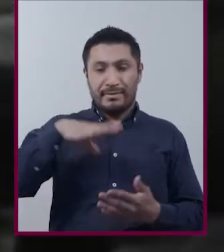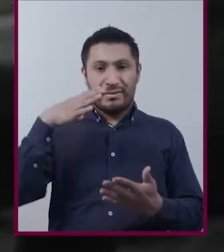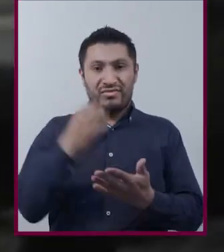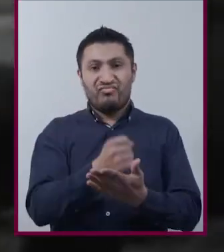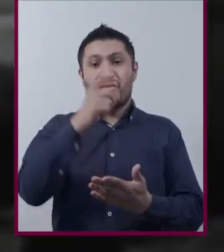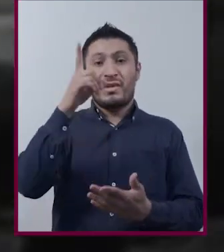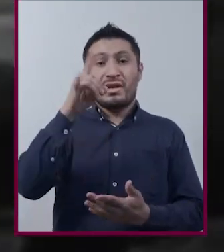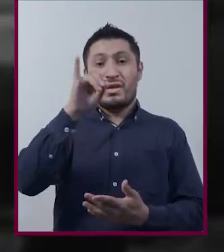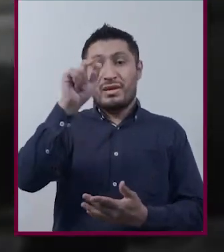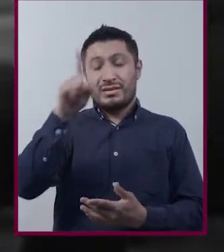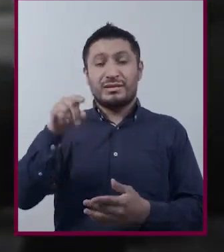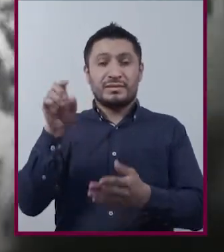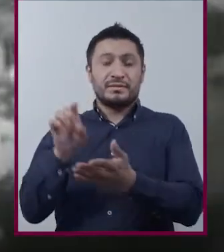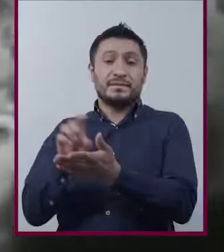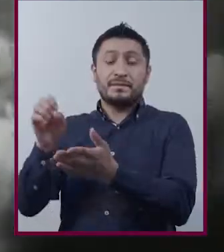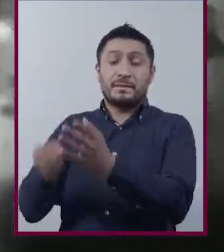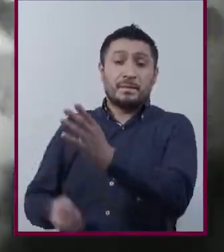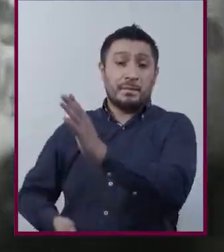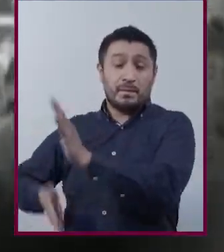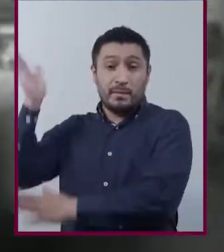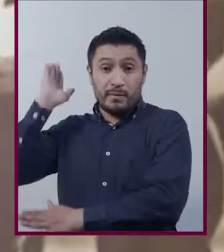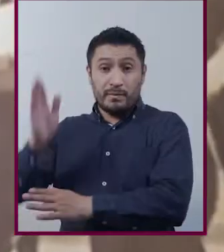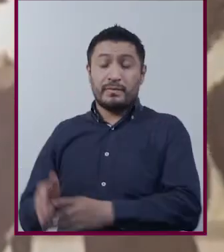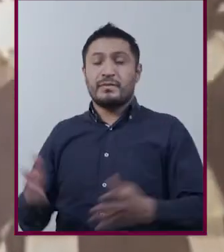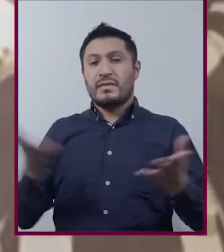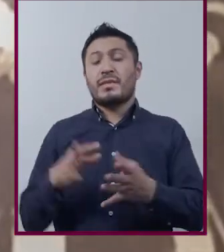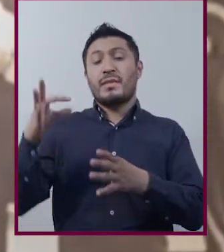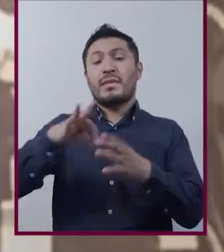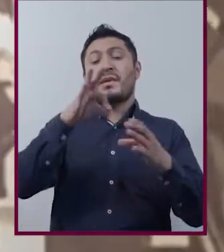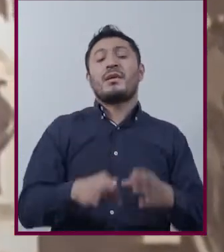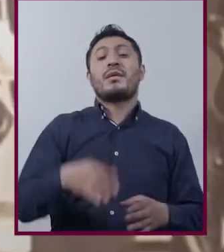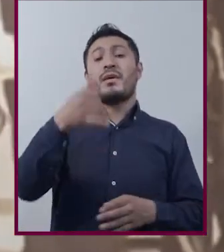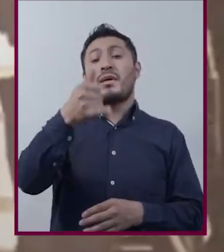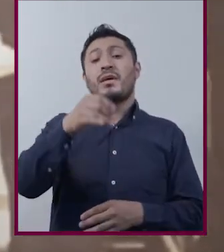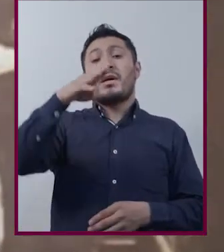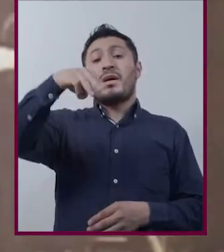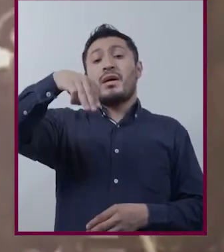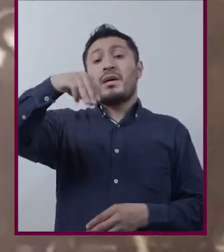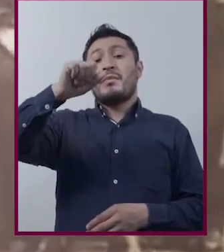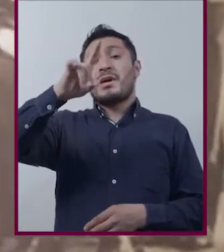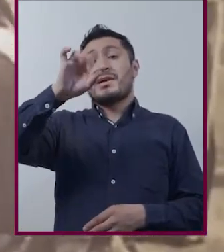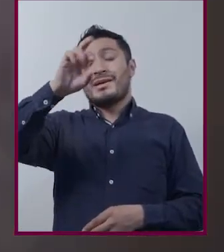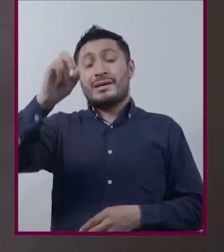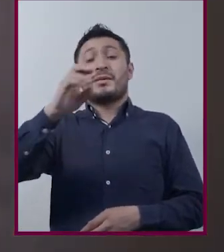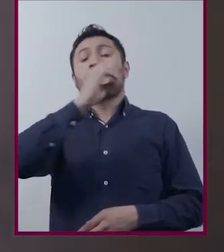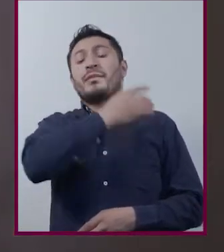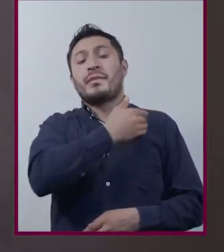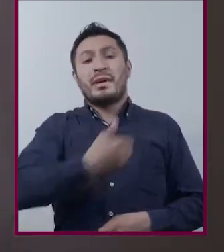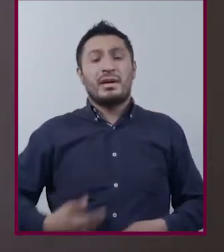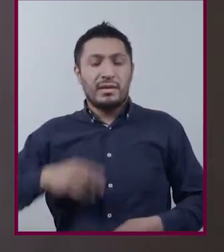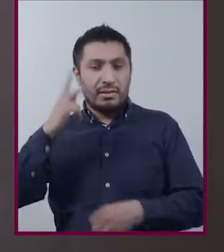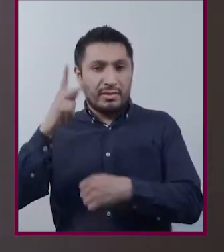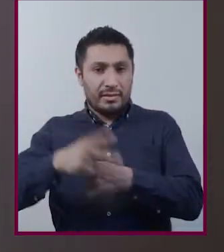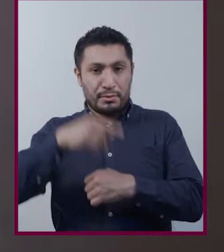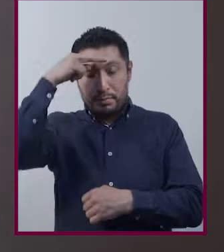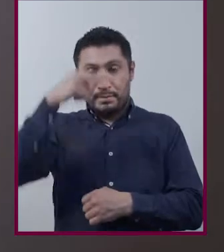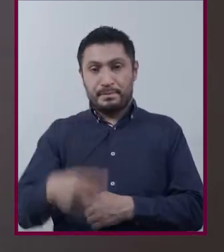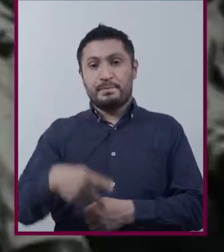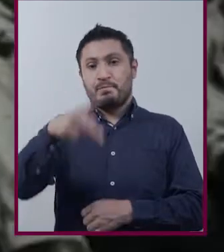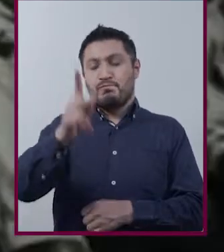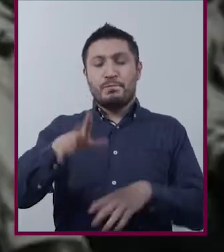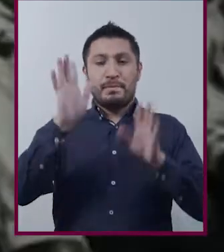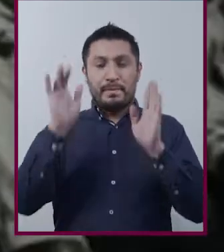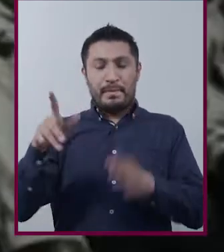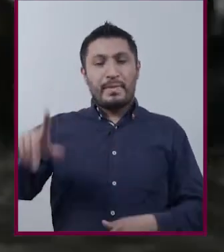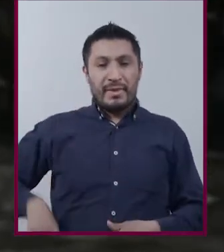exilio. Entonces se realizaron elecciones y Francisco I. Madero tomó la presidencia del país. Sin embargo, una vez en el